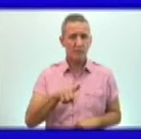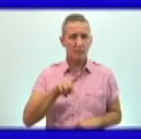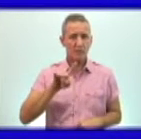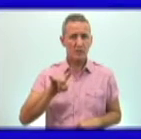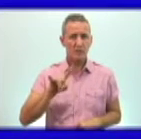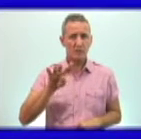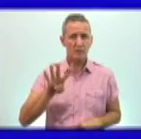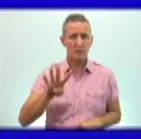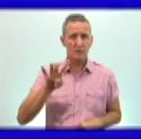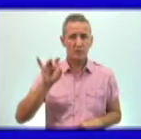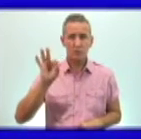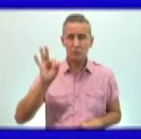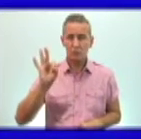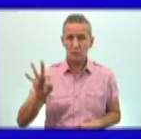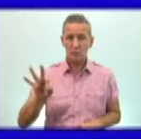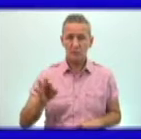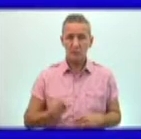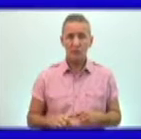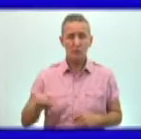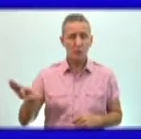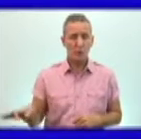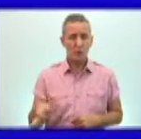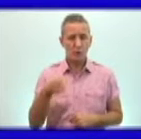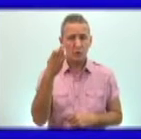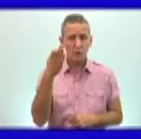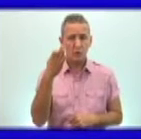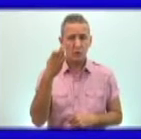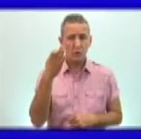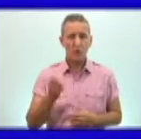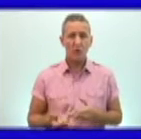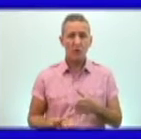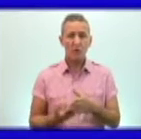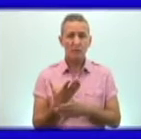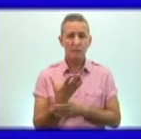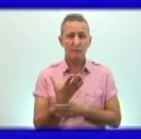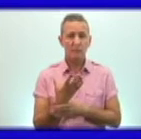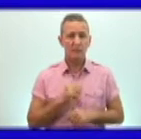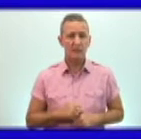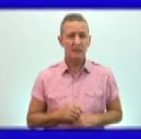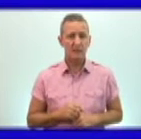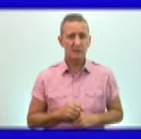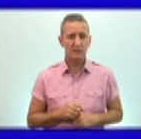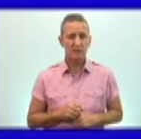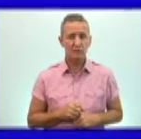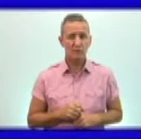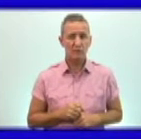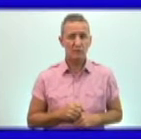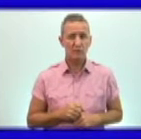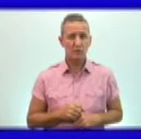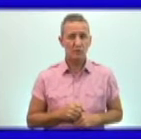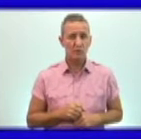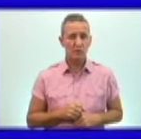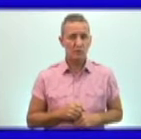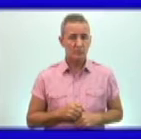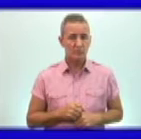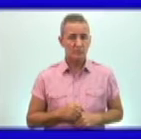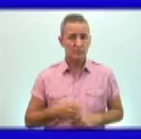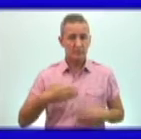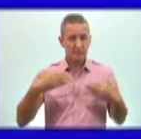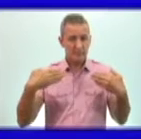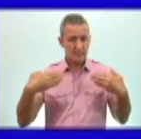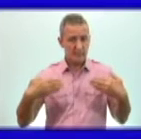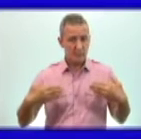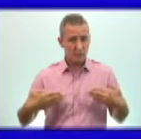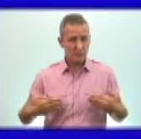fundación de la Declaración de los Derechos Humanos. Es decir, se firma la Declaración de los